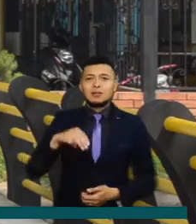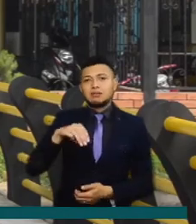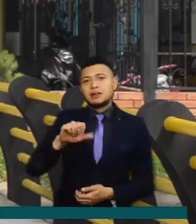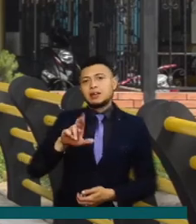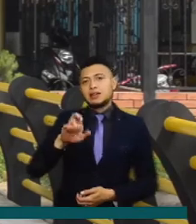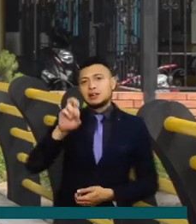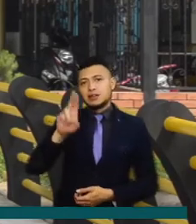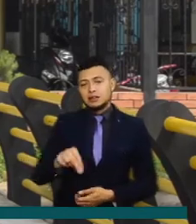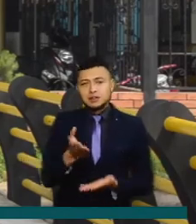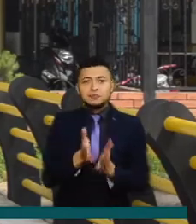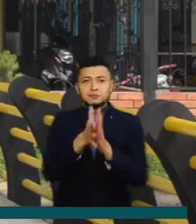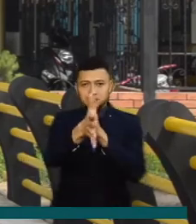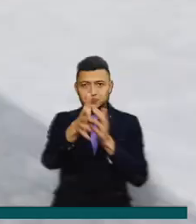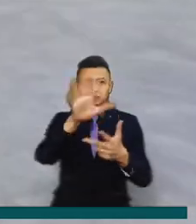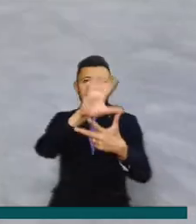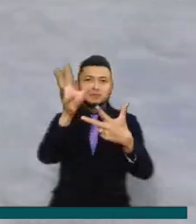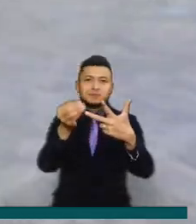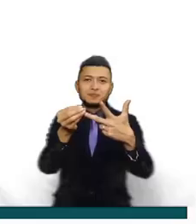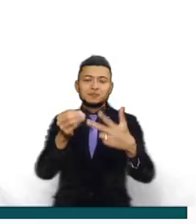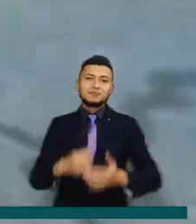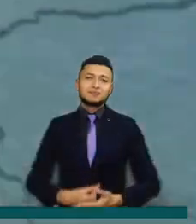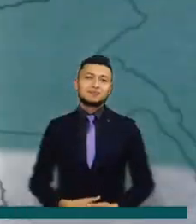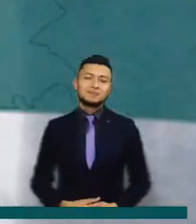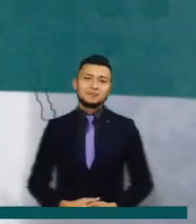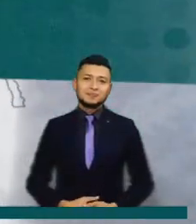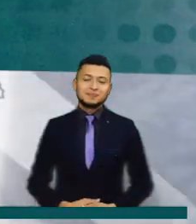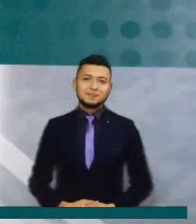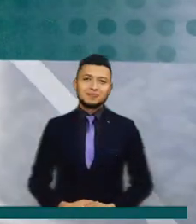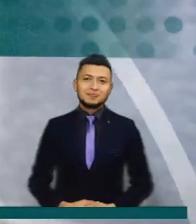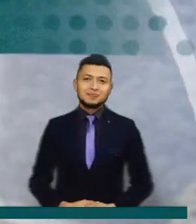González, para Enlace 13.